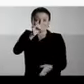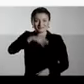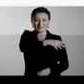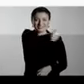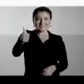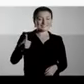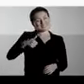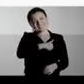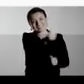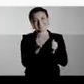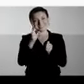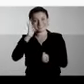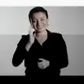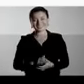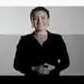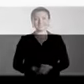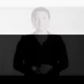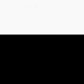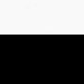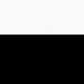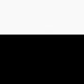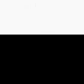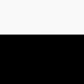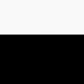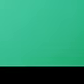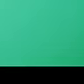Para un Chile de todos, todos con Michelle.